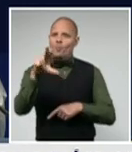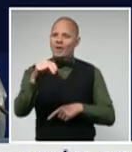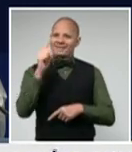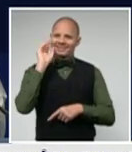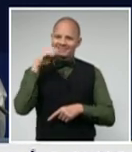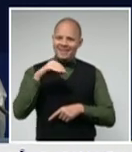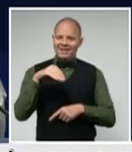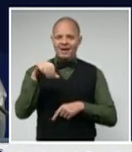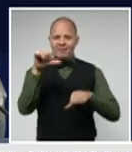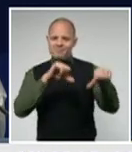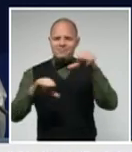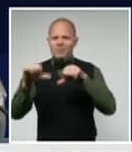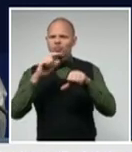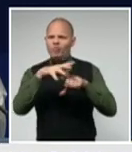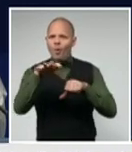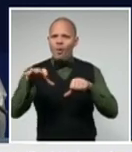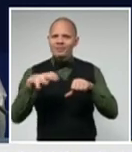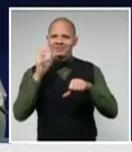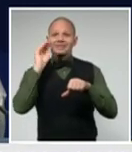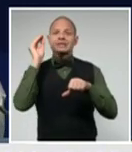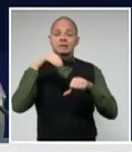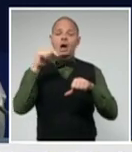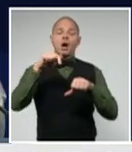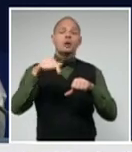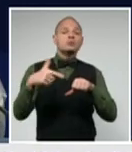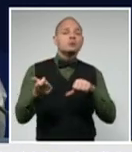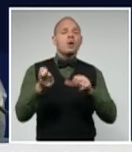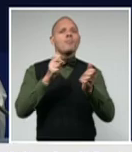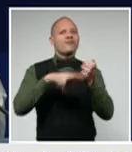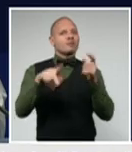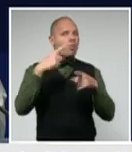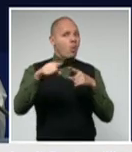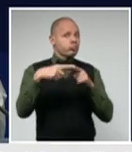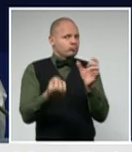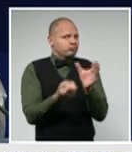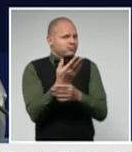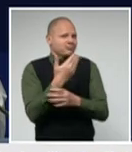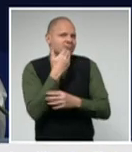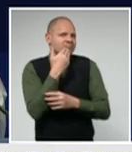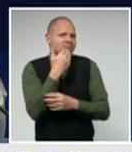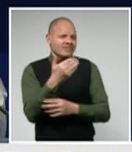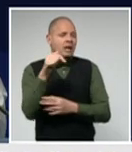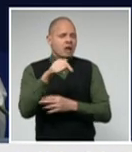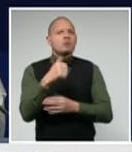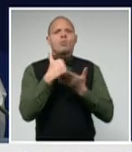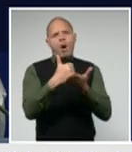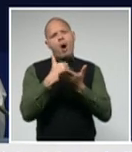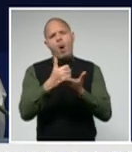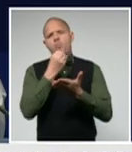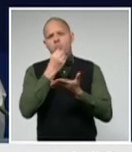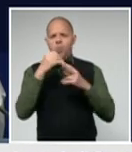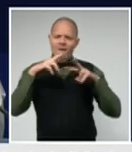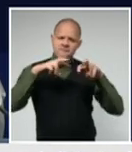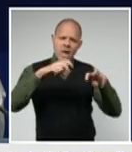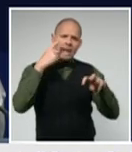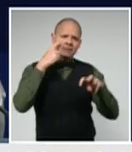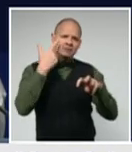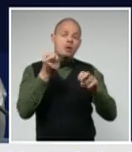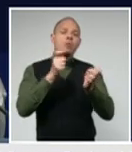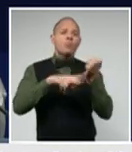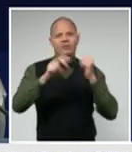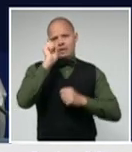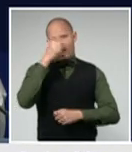biología molecular que va a procesar muestras para el diagnóstico de la COVID en la provincia de Ciego de